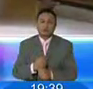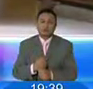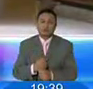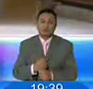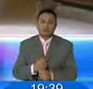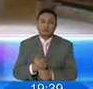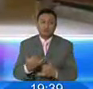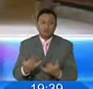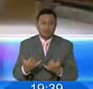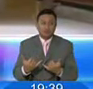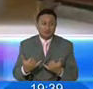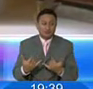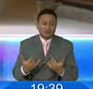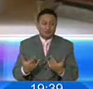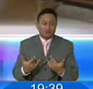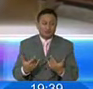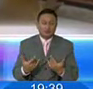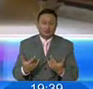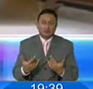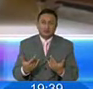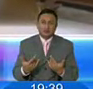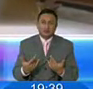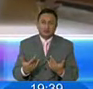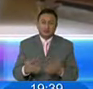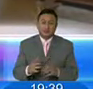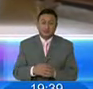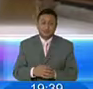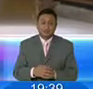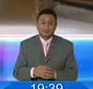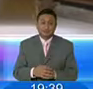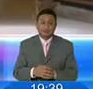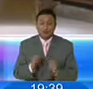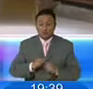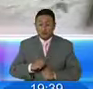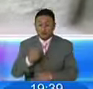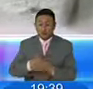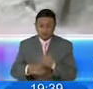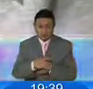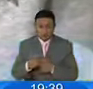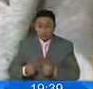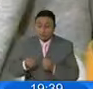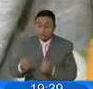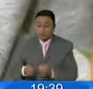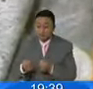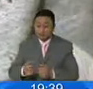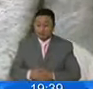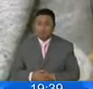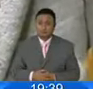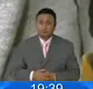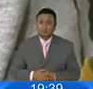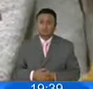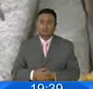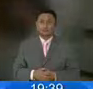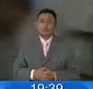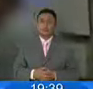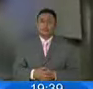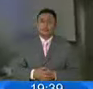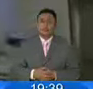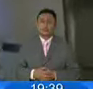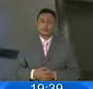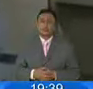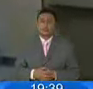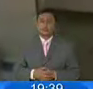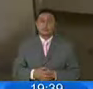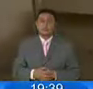ya, si ya, ya tendría ya para darse a mis hijos. En Quito, con imágenes de Luis Fernández,